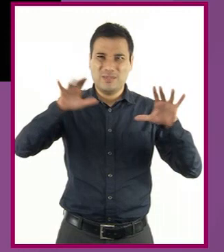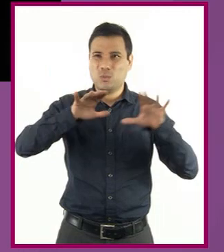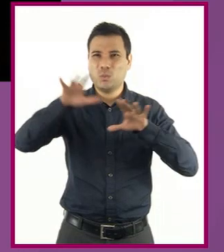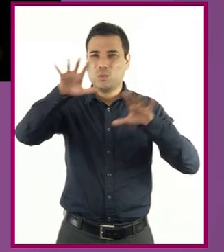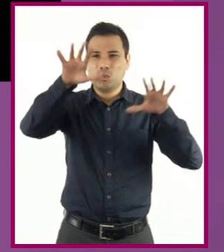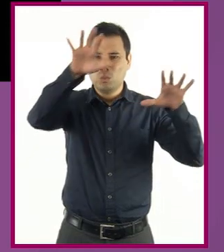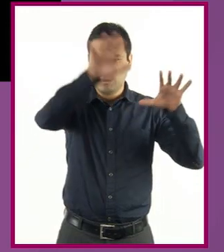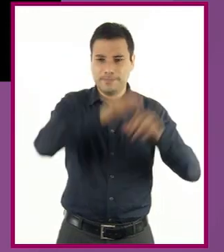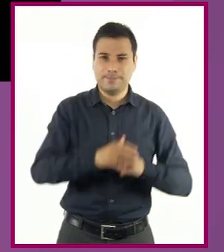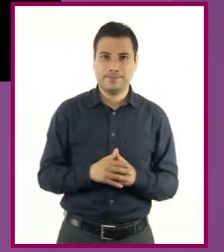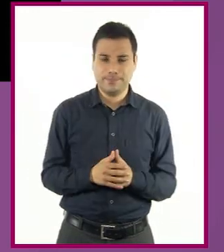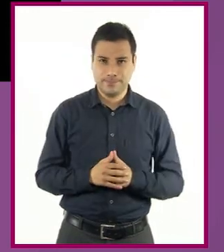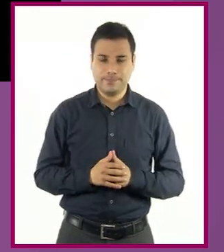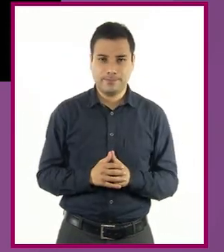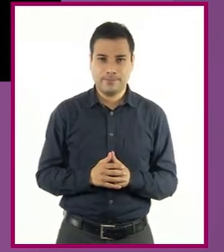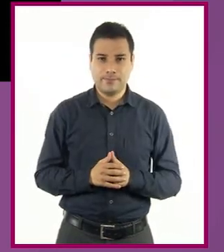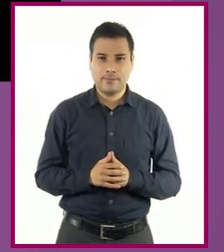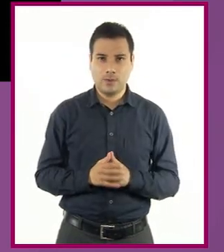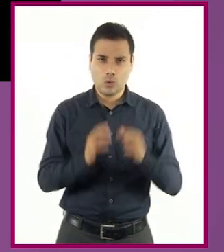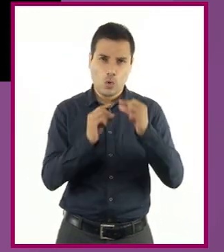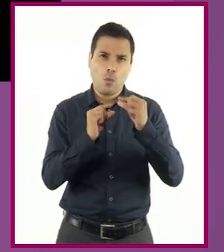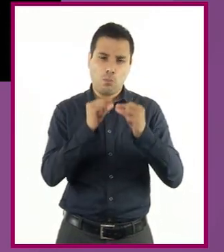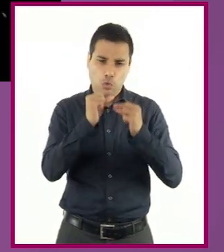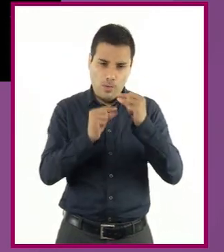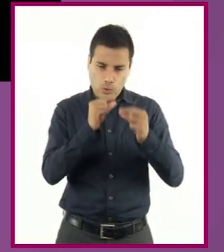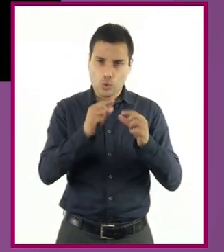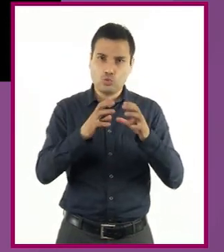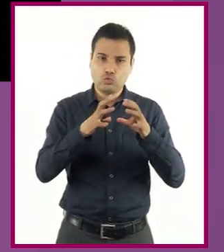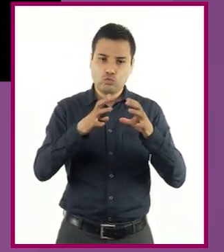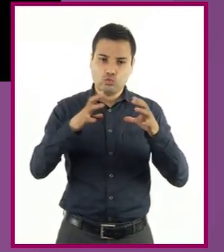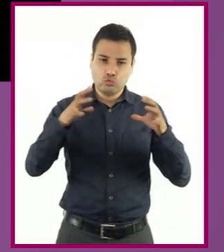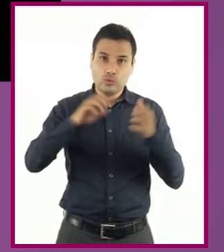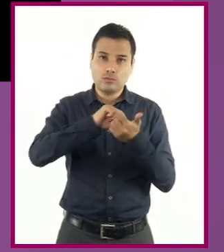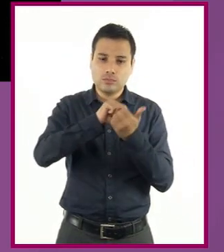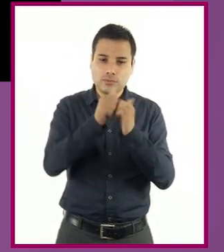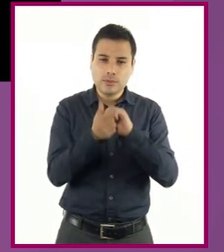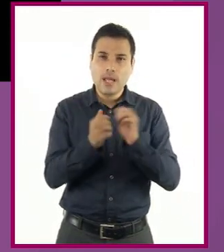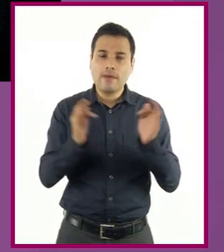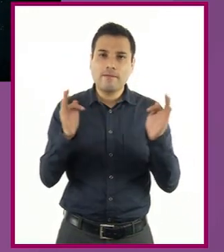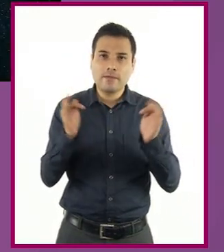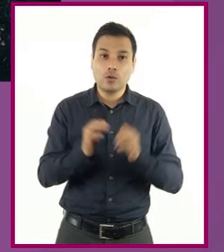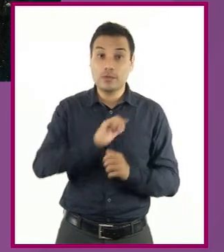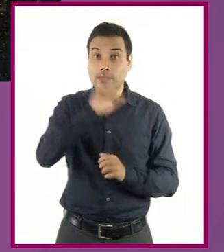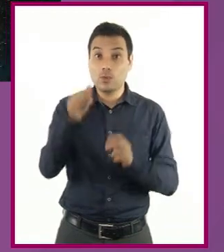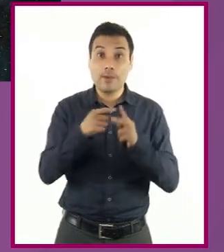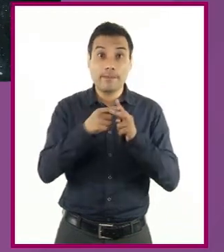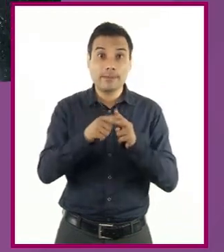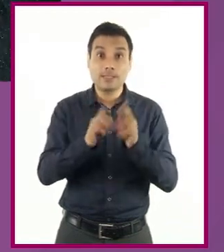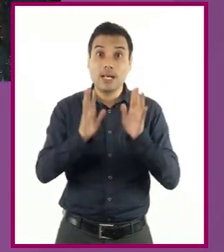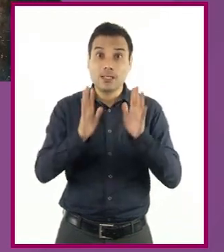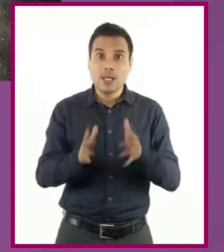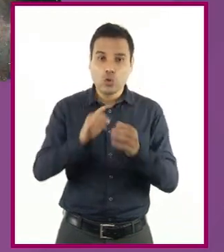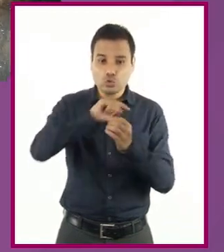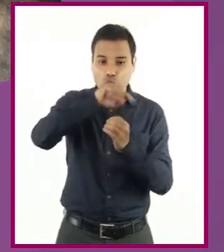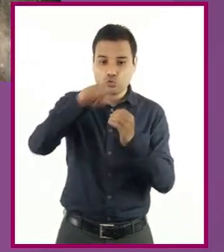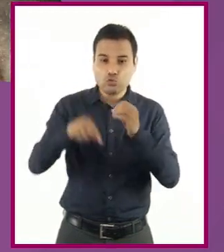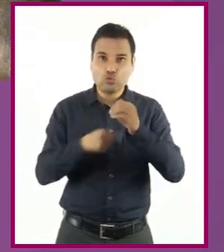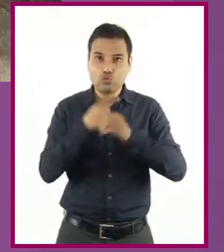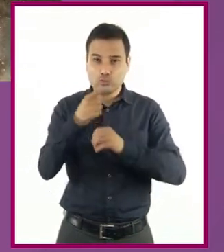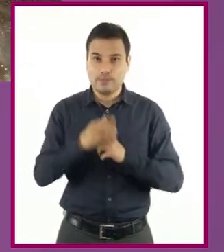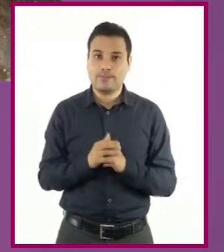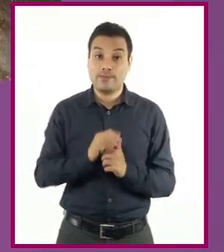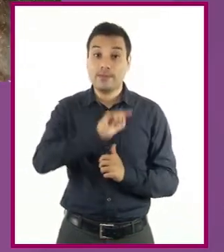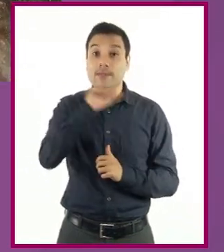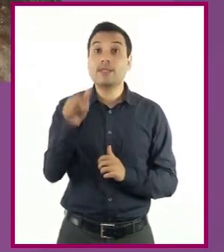direcciones. Y conforme se dispersaba, se fue enfriando y se formaron las primeras partículas subatómicas. Después